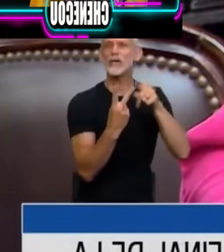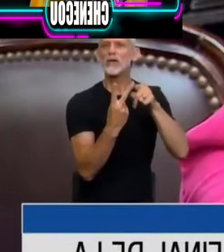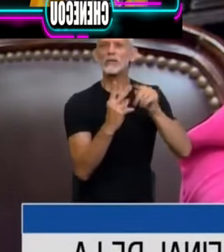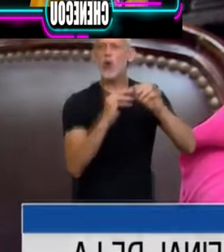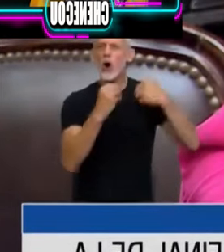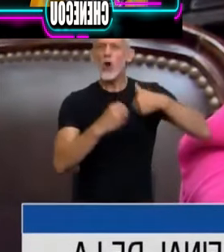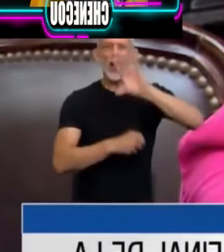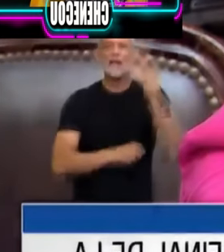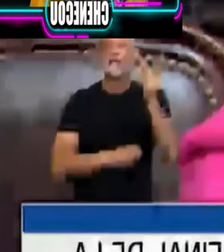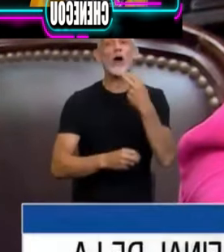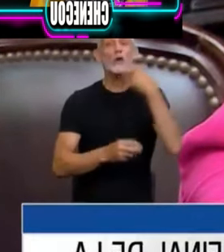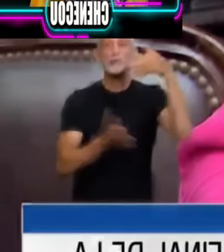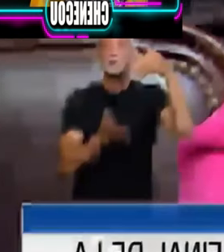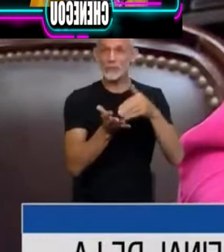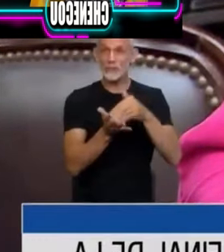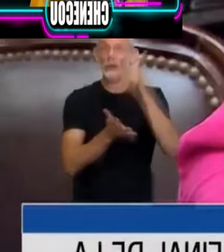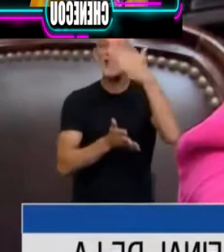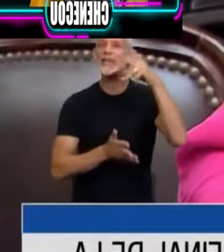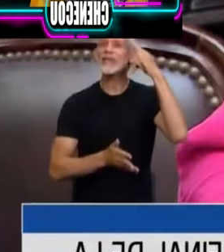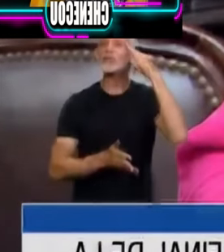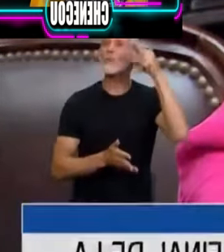país